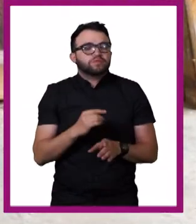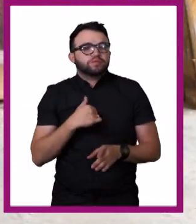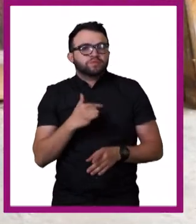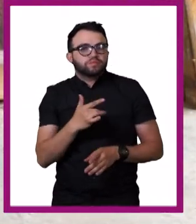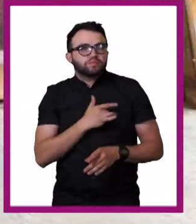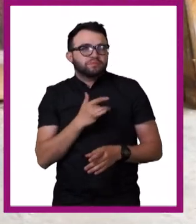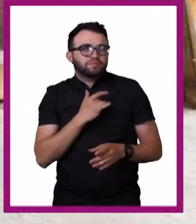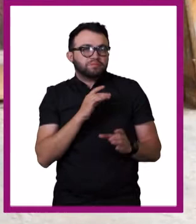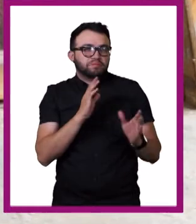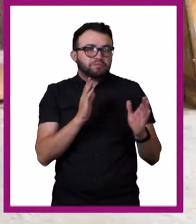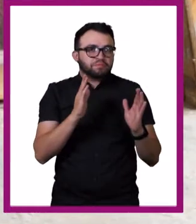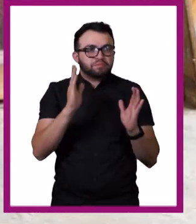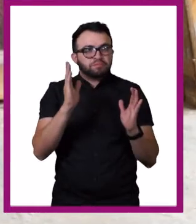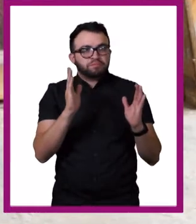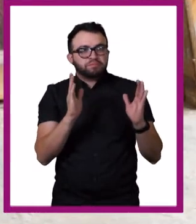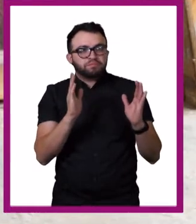sentirlo.